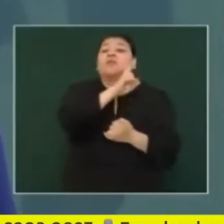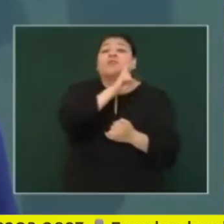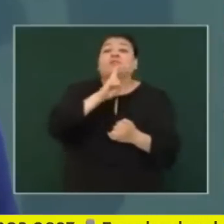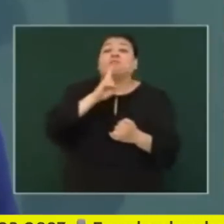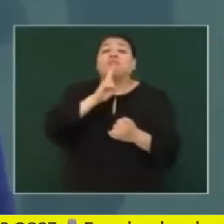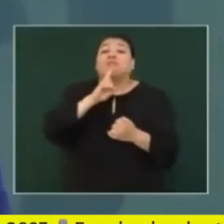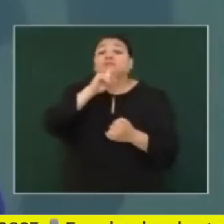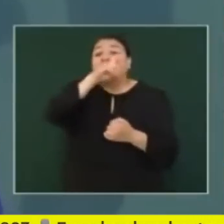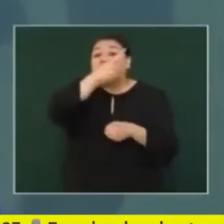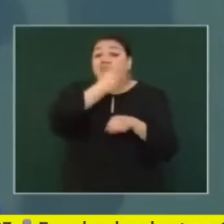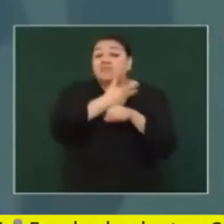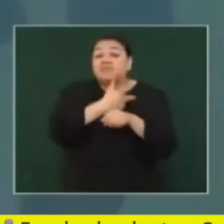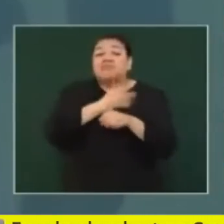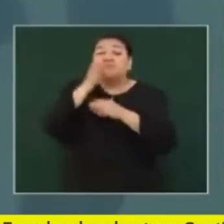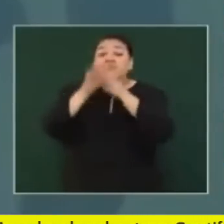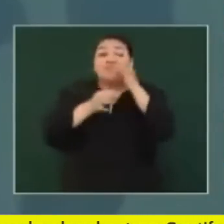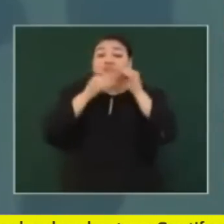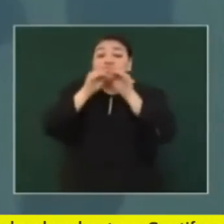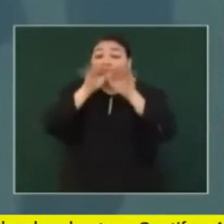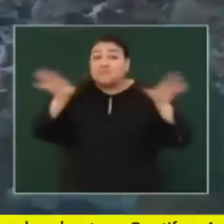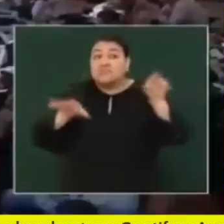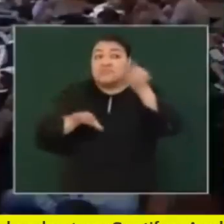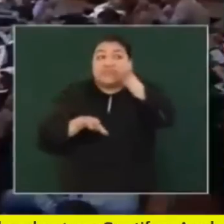en Estados Unidos mentirosos